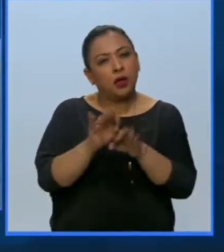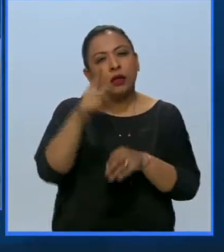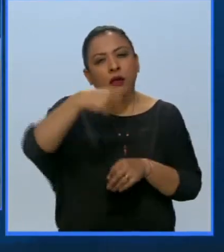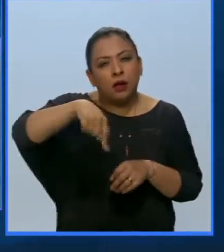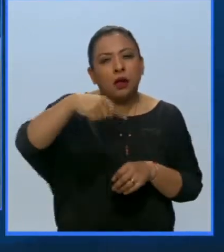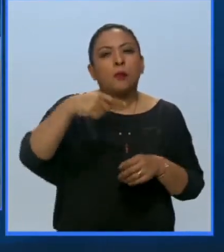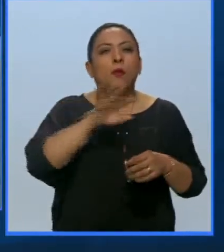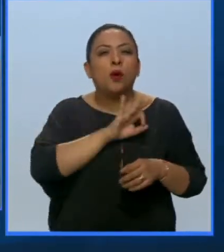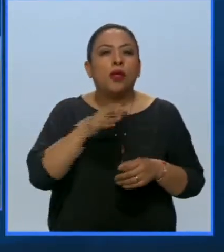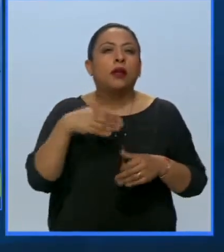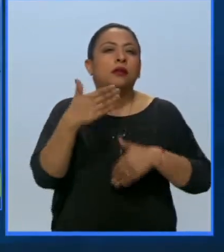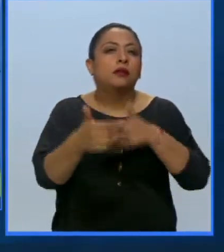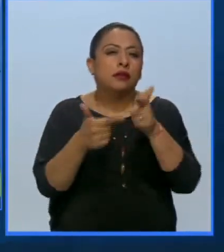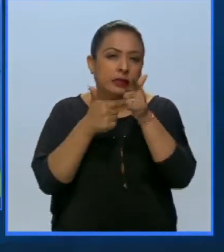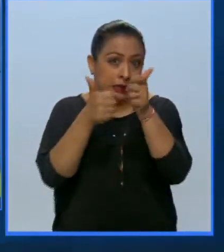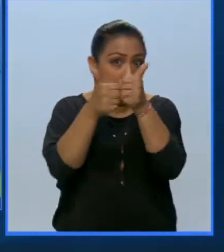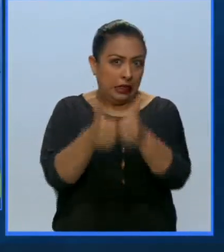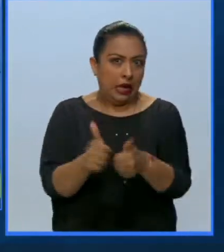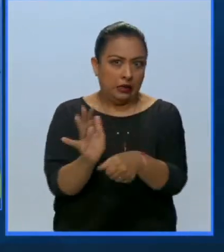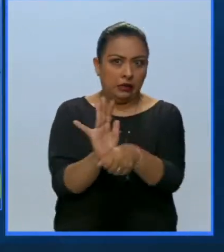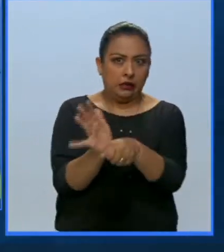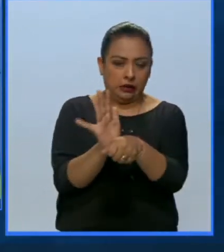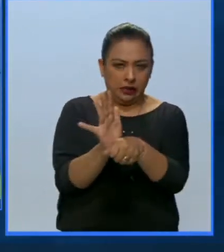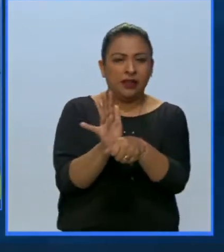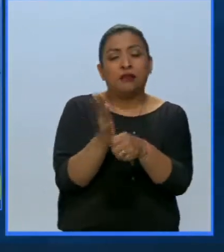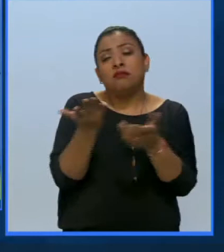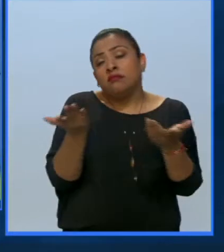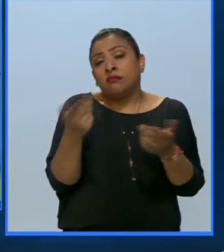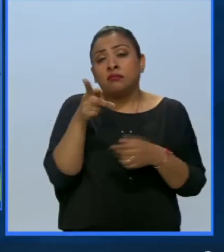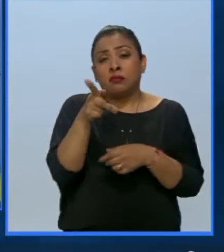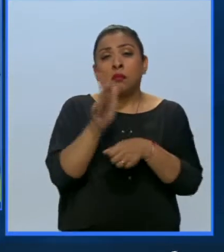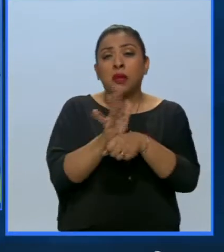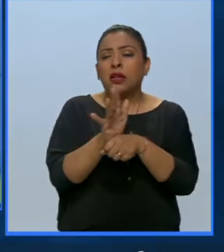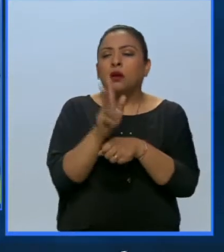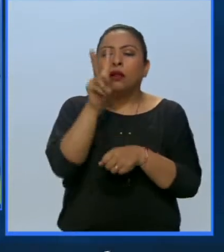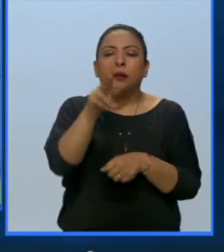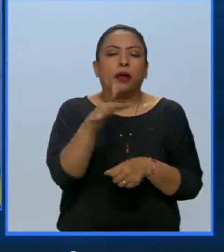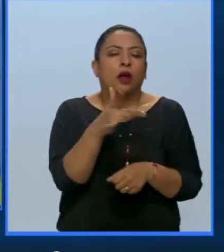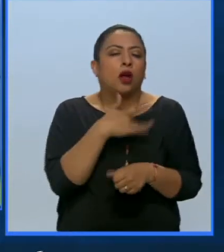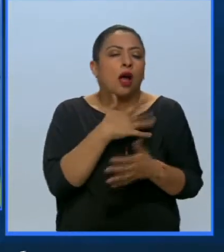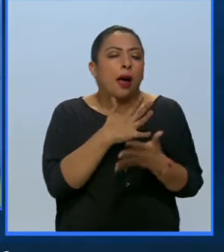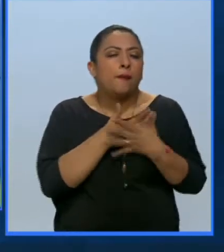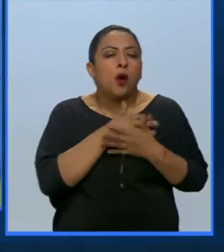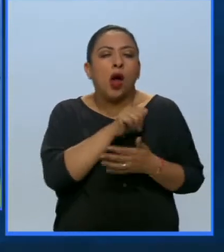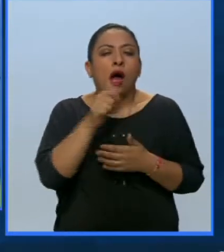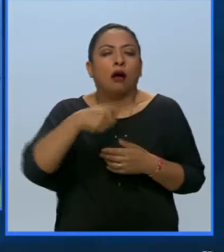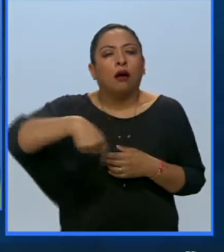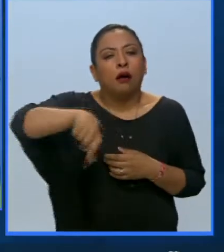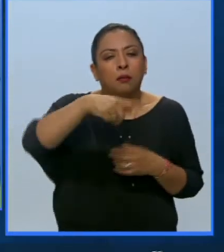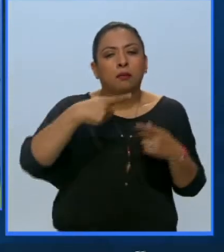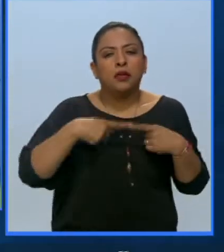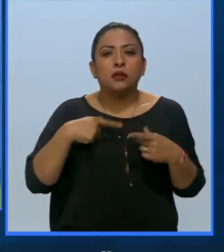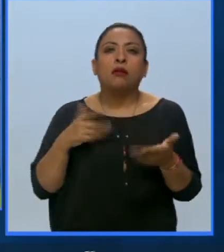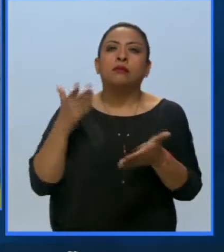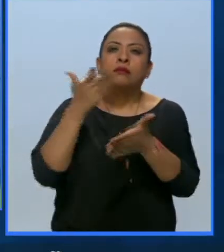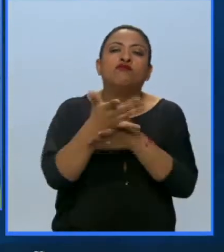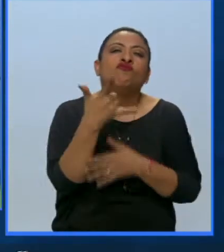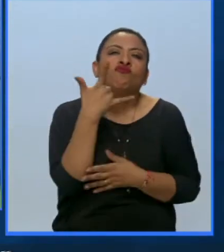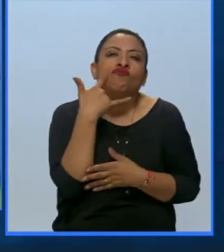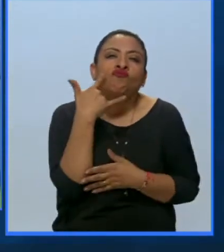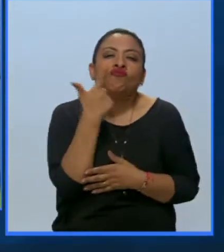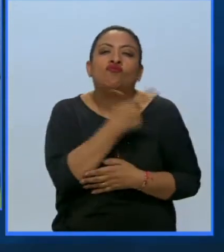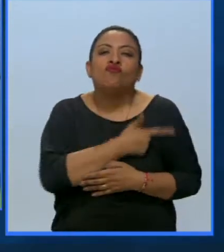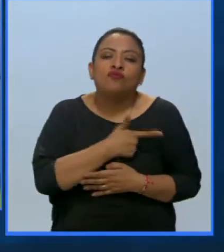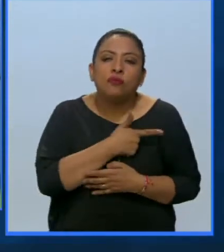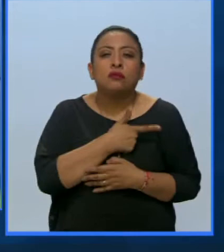nosotros podamos seguir en las salas. Y nada, esta película la hacemos con todo el corazón del mundo para todos ustedes, y que vayan y que la disfruten, porque más